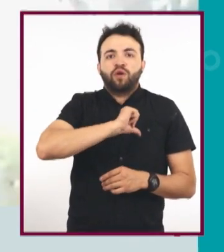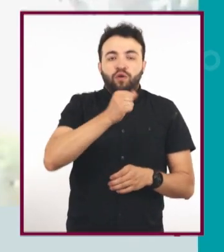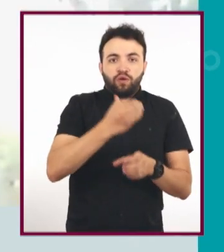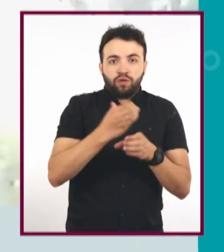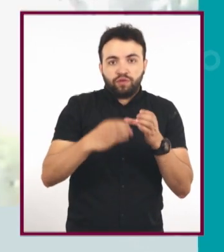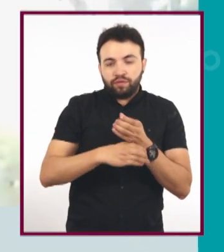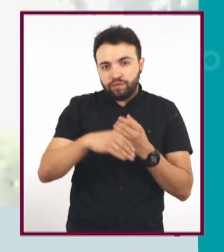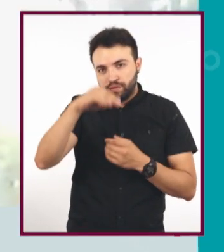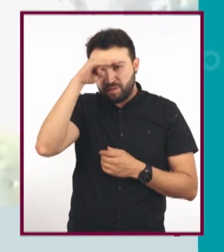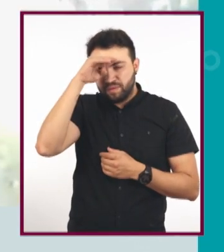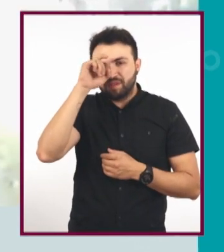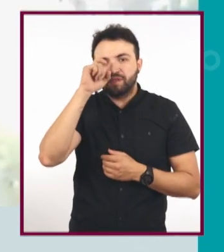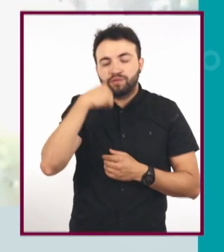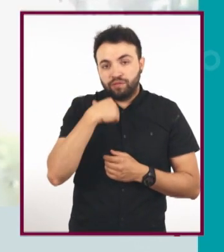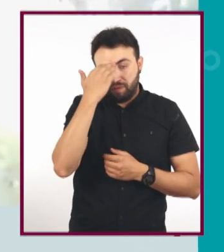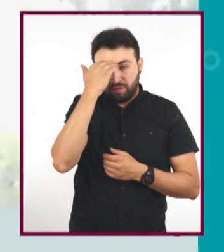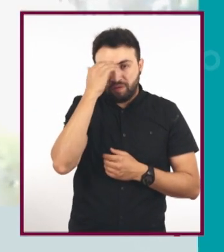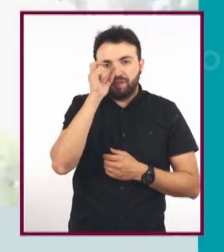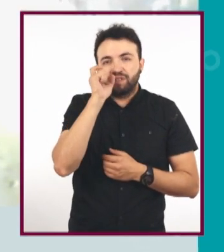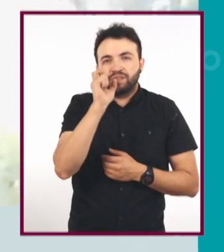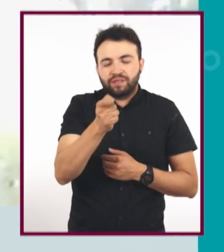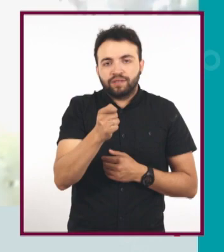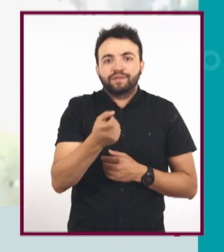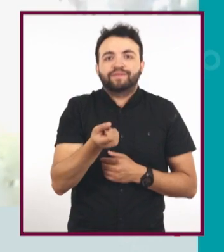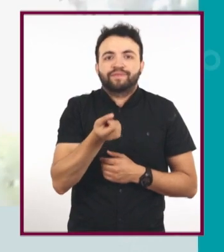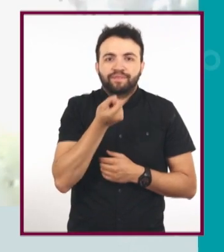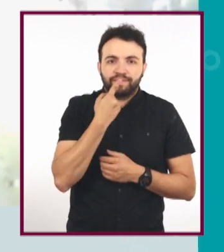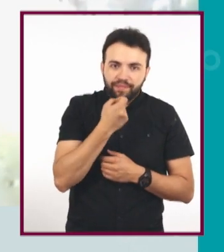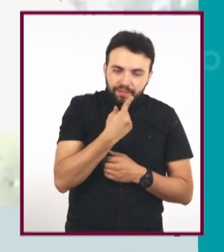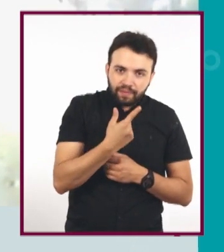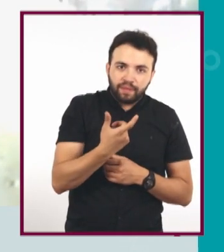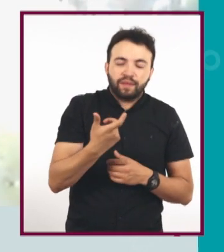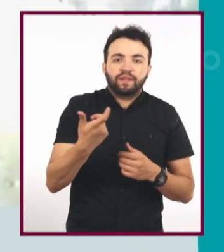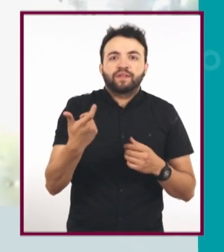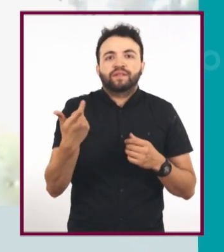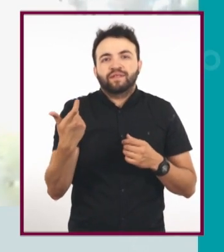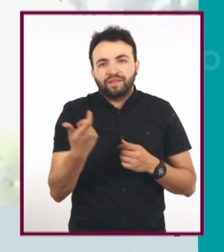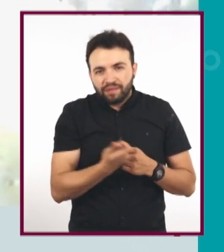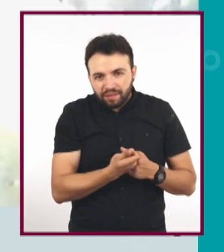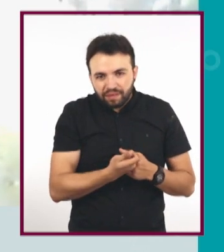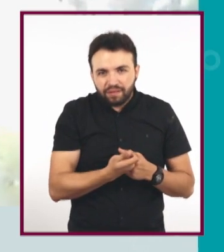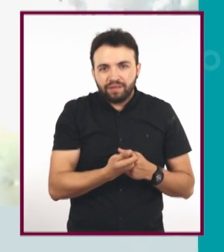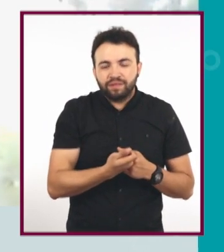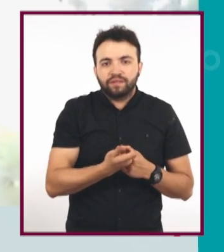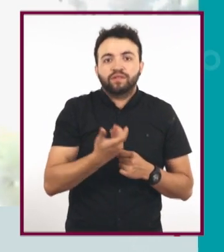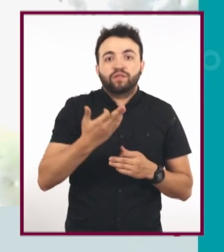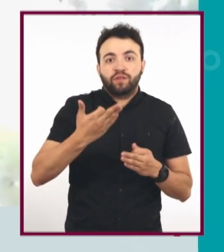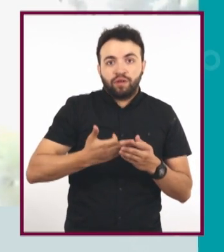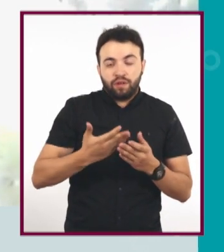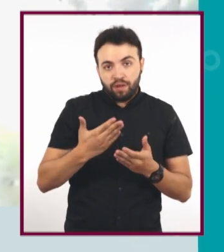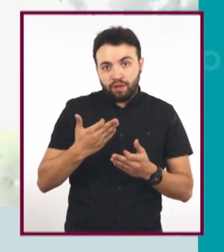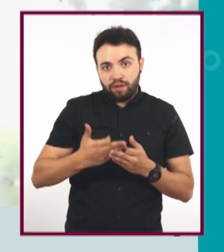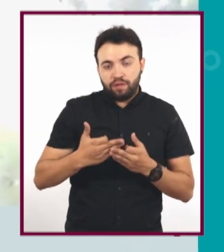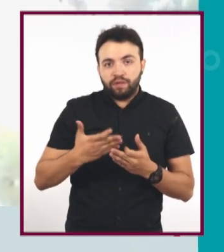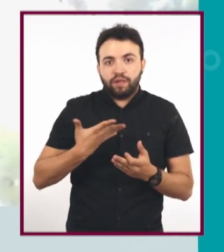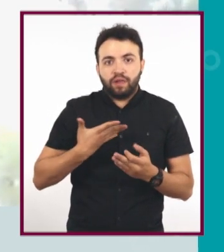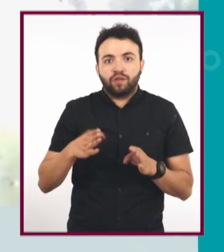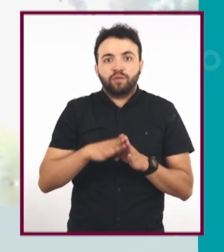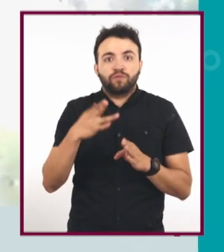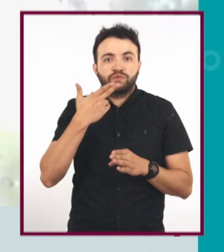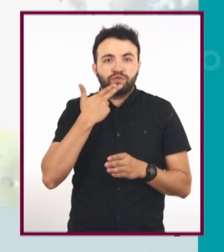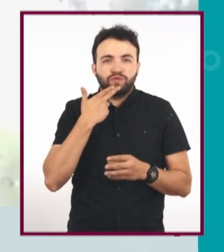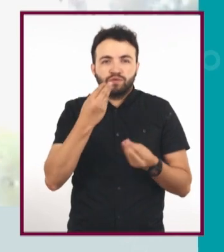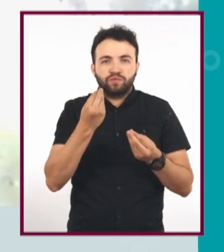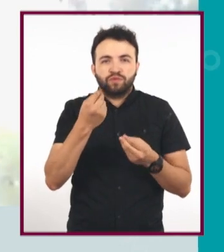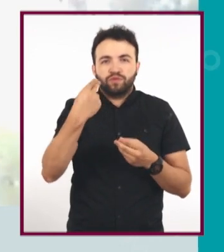Algunos de barrera que yo conozco son pues el condón masculino y el femenino, que pues aparte de ayudar a